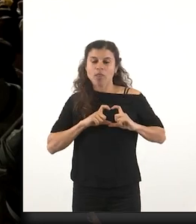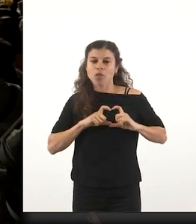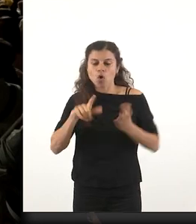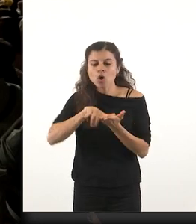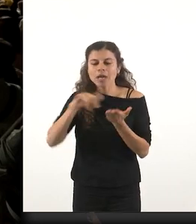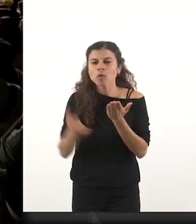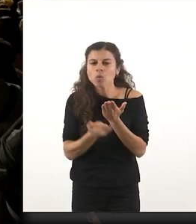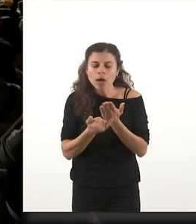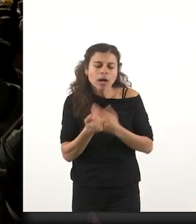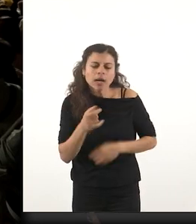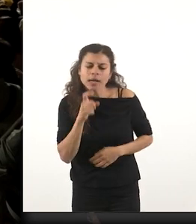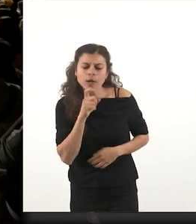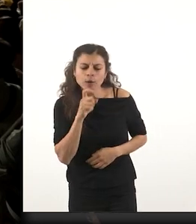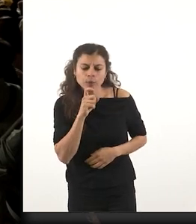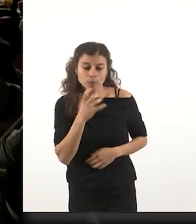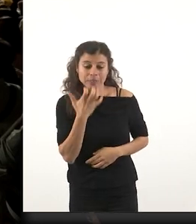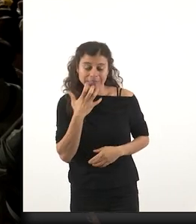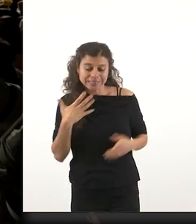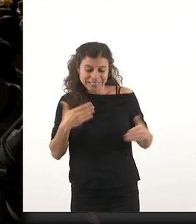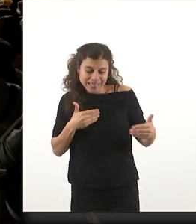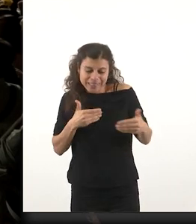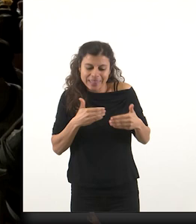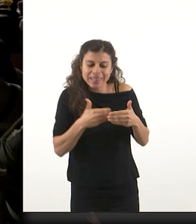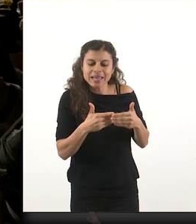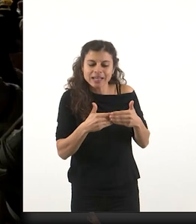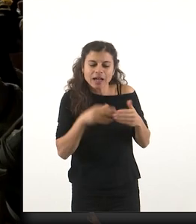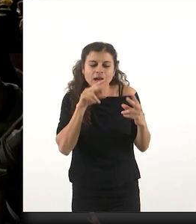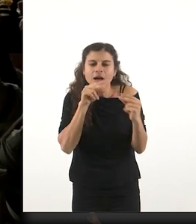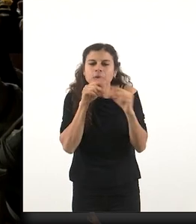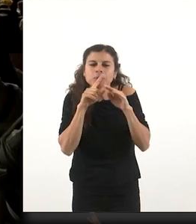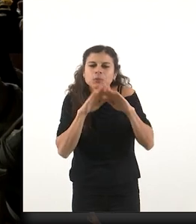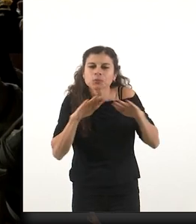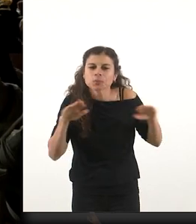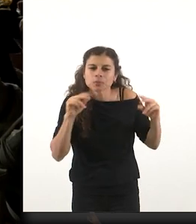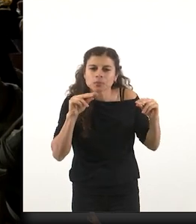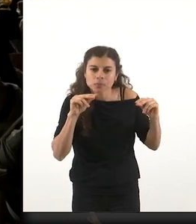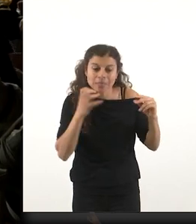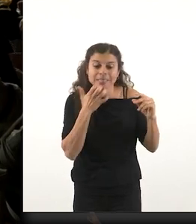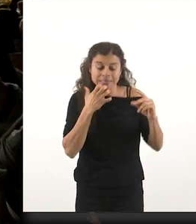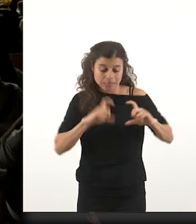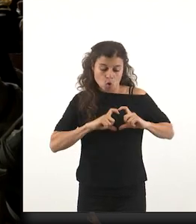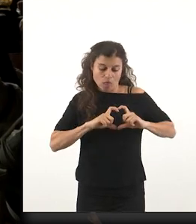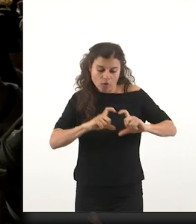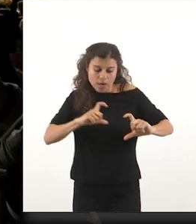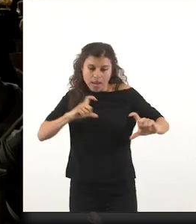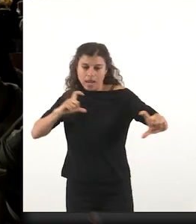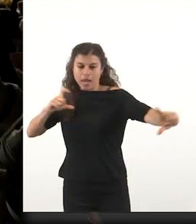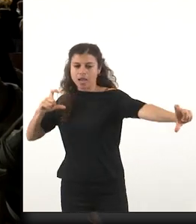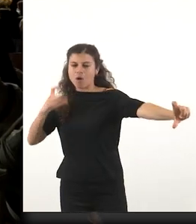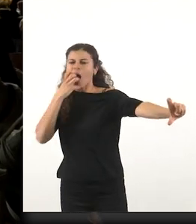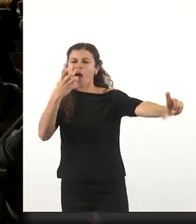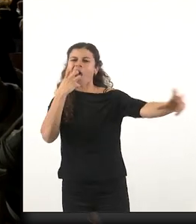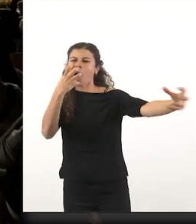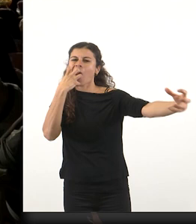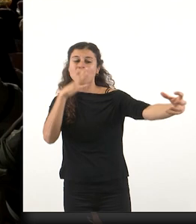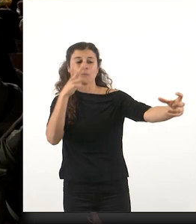estaban cerca, la lengua que hablaban era el susurro. Pero que si 2 corazones estaban lejos, tenían que gritarse porque se habían